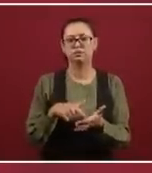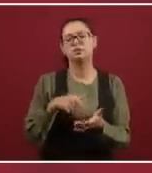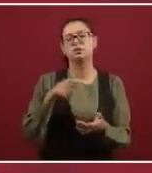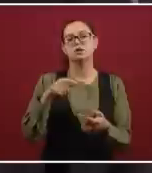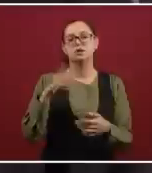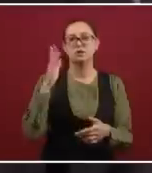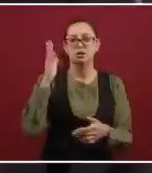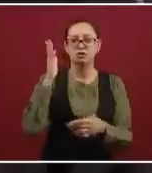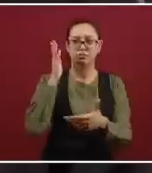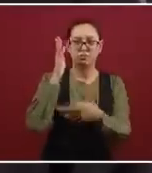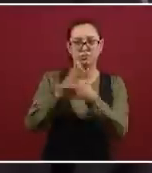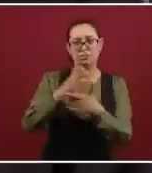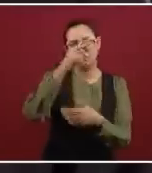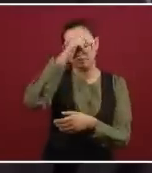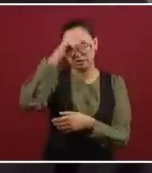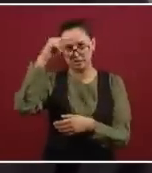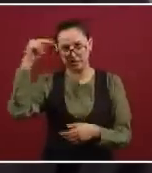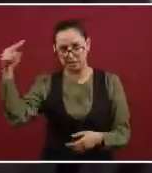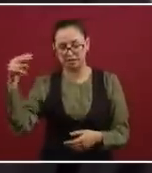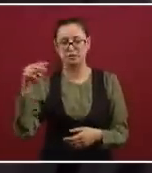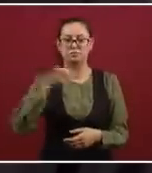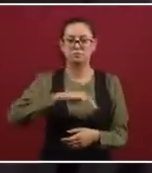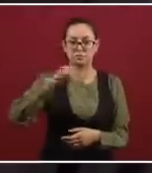Nayarit y Michoacán.